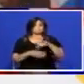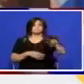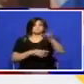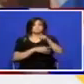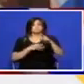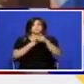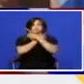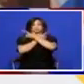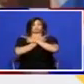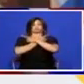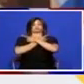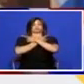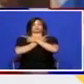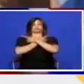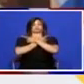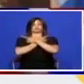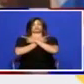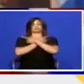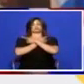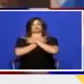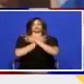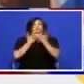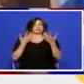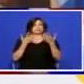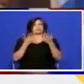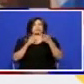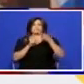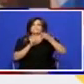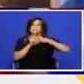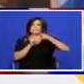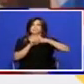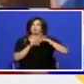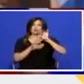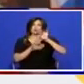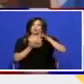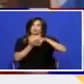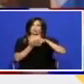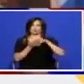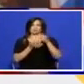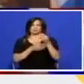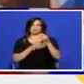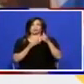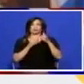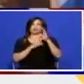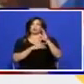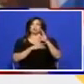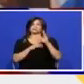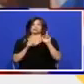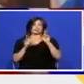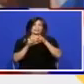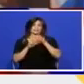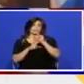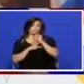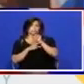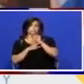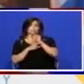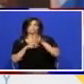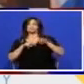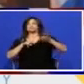pensionados jubilados del reciben reciben 8.000 pesos o más hasta los 20.000